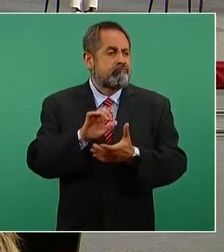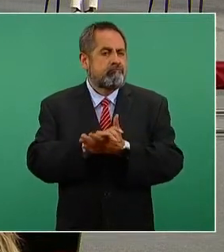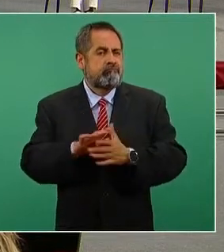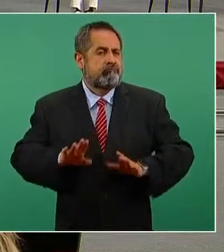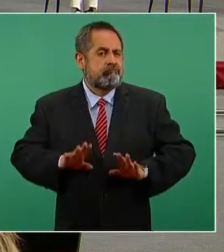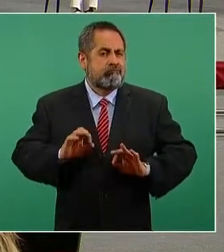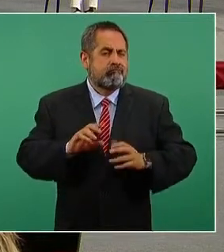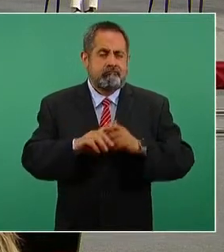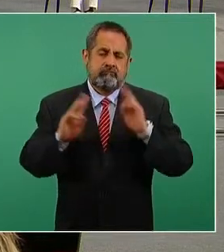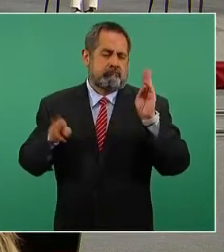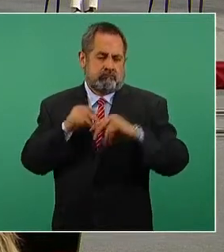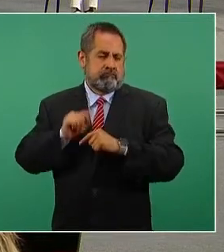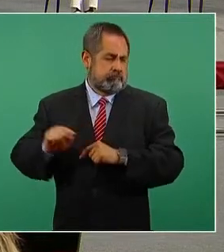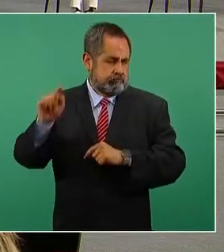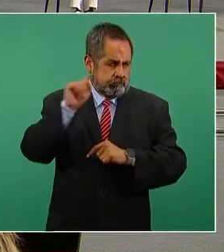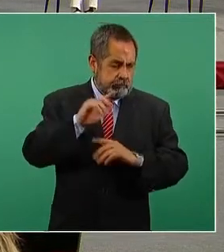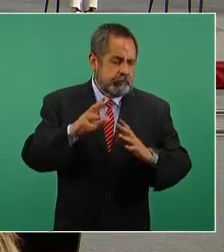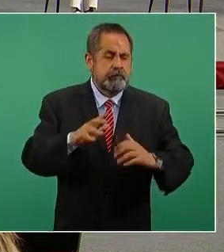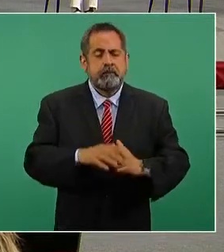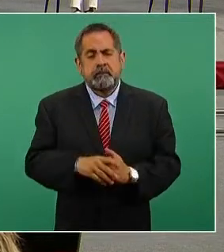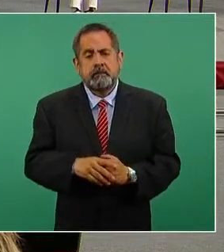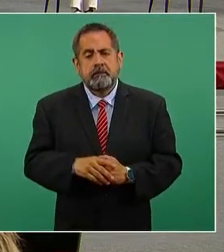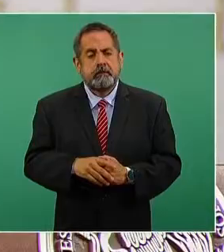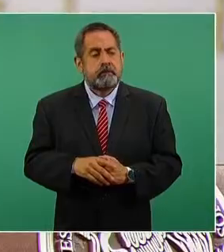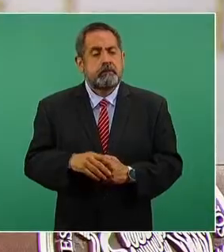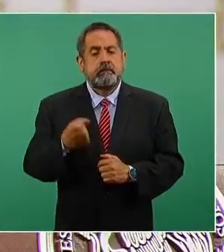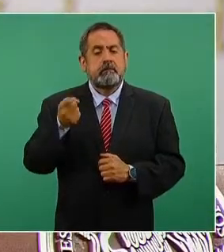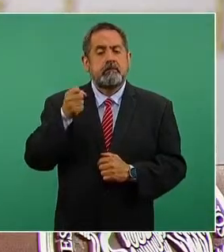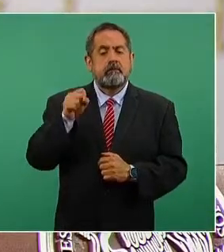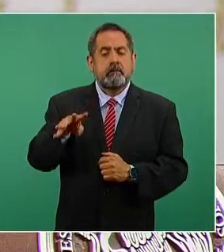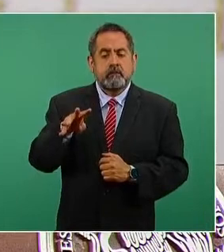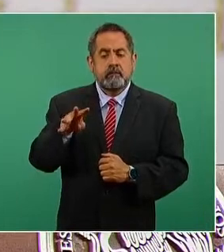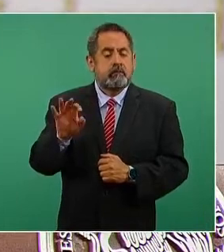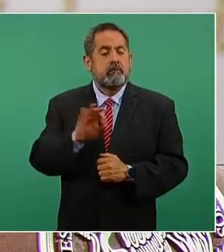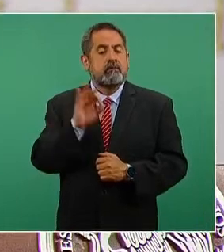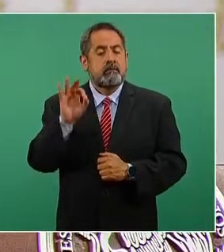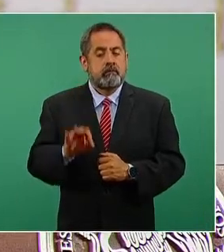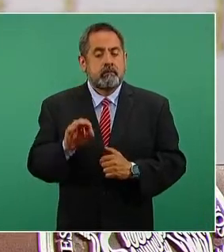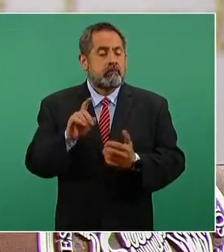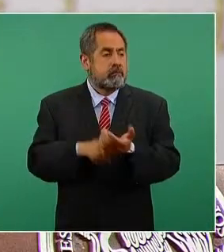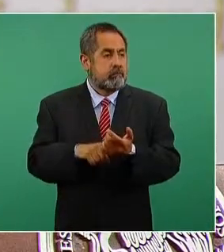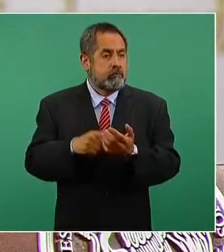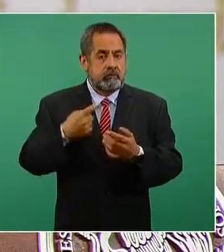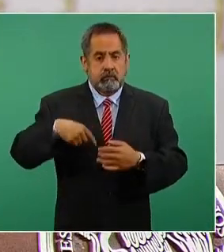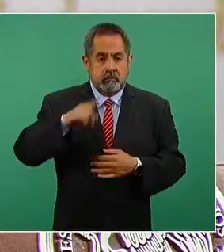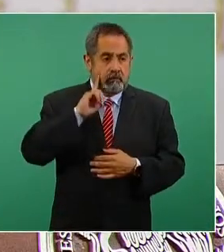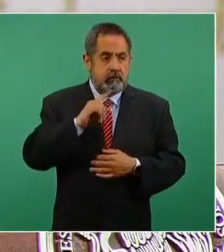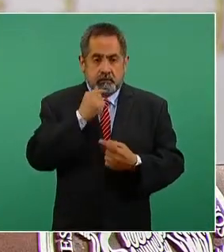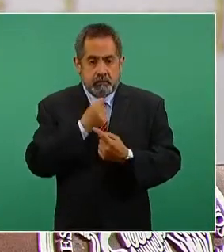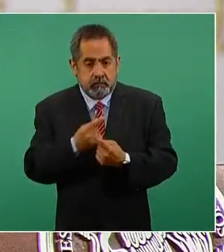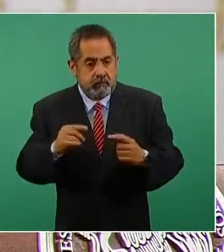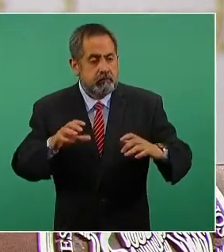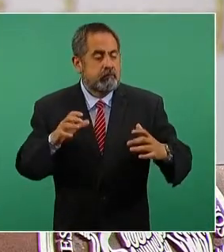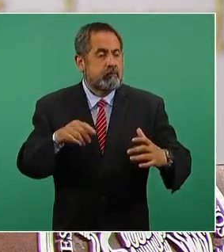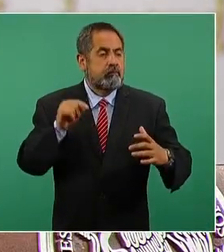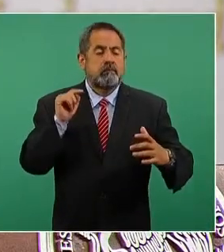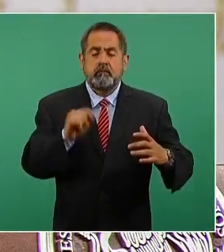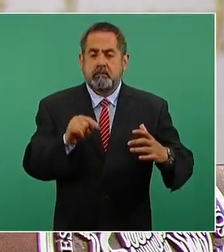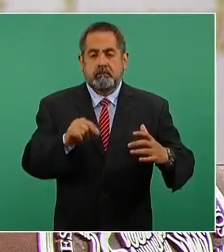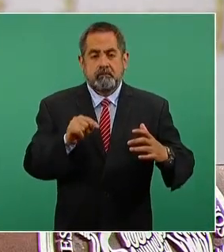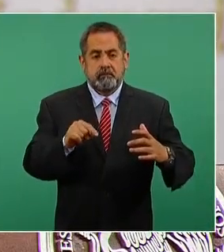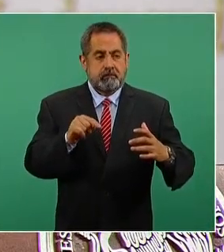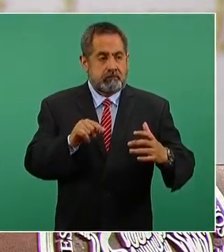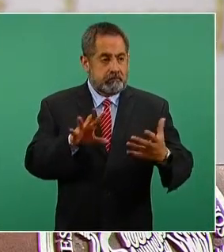mundo. And 19% of the girls y 19% de las niñas se habían